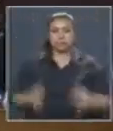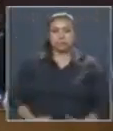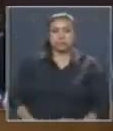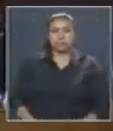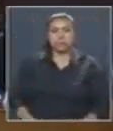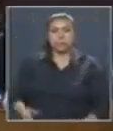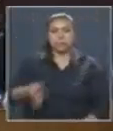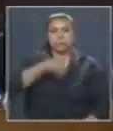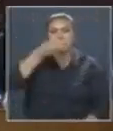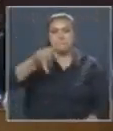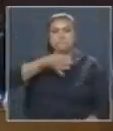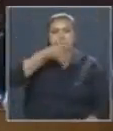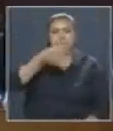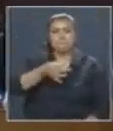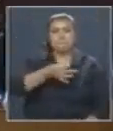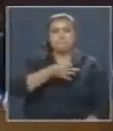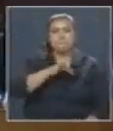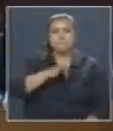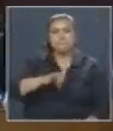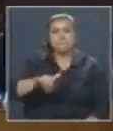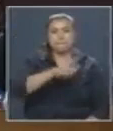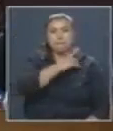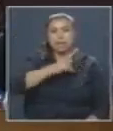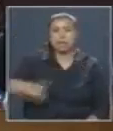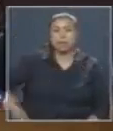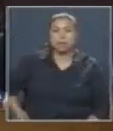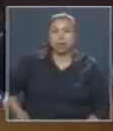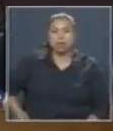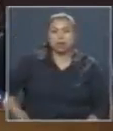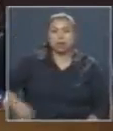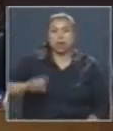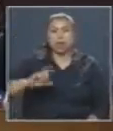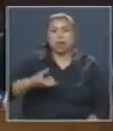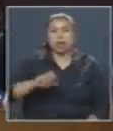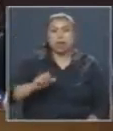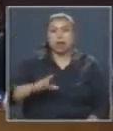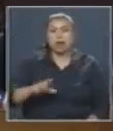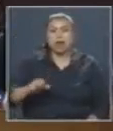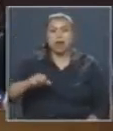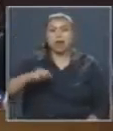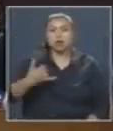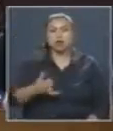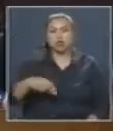ofrezco la palabra a continuación a la diputada gael woman